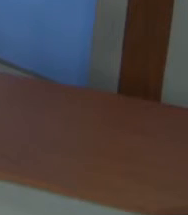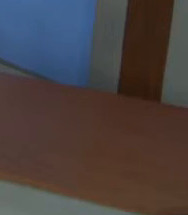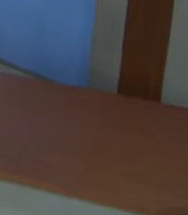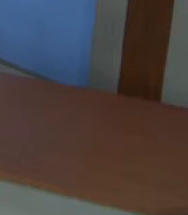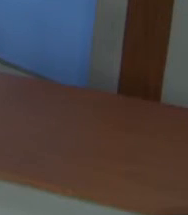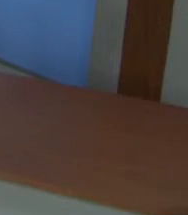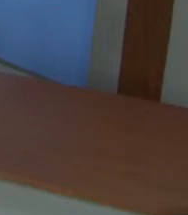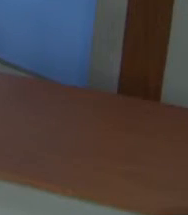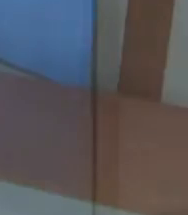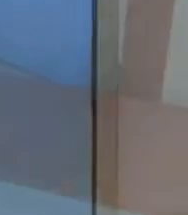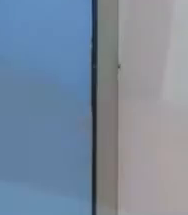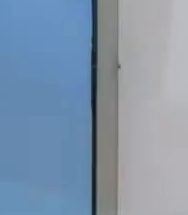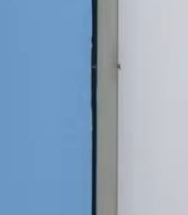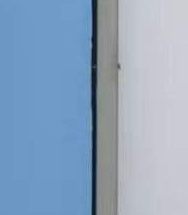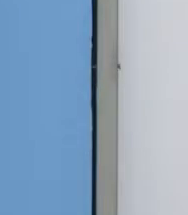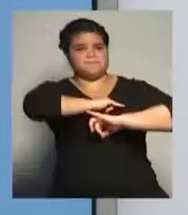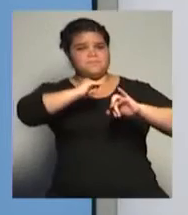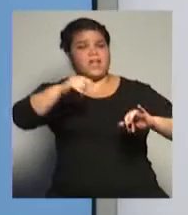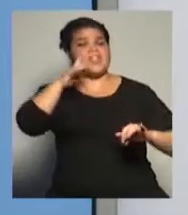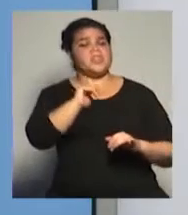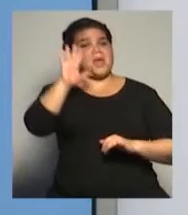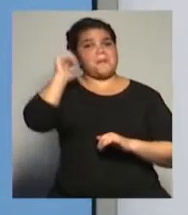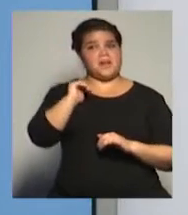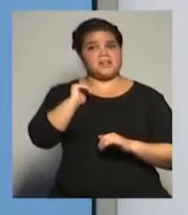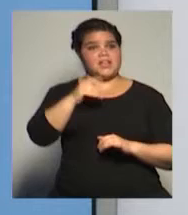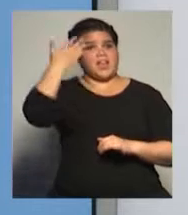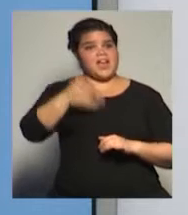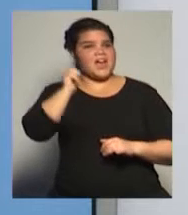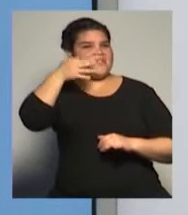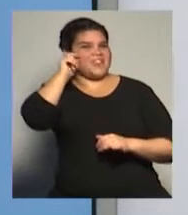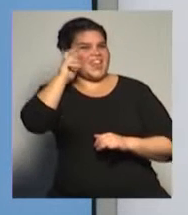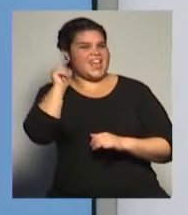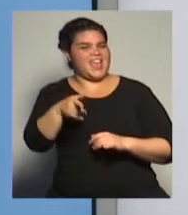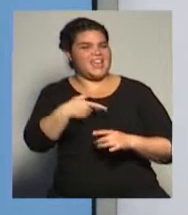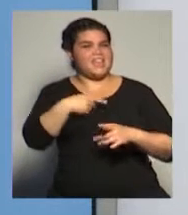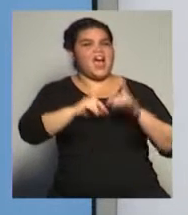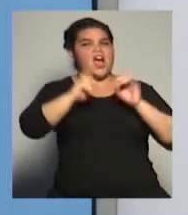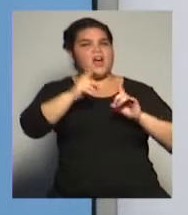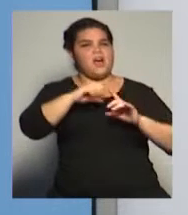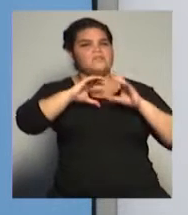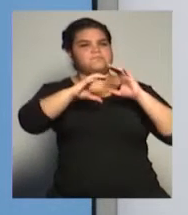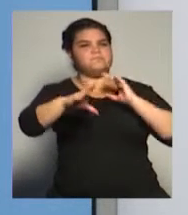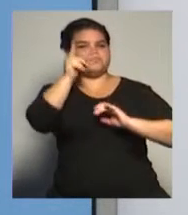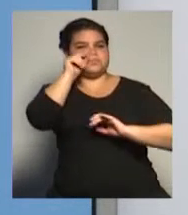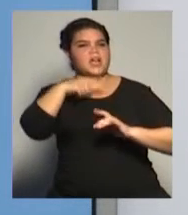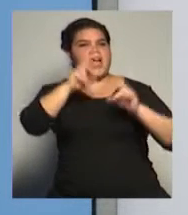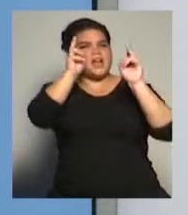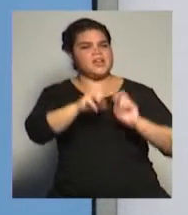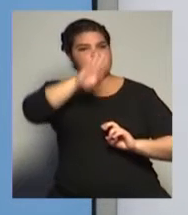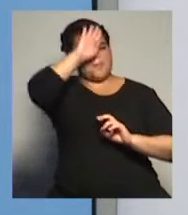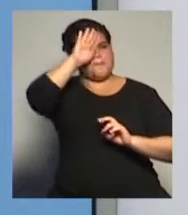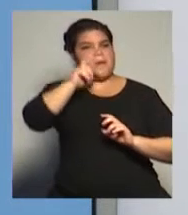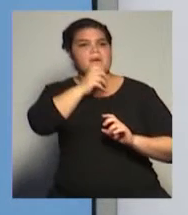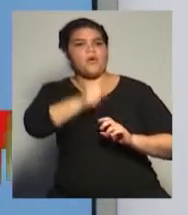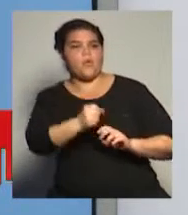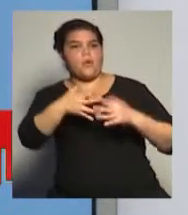Continuamos en Panorama U Edición Central. El martes, cuando estuvo aquí Gabriela Sony, especialista en comunicación política, analizamos lo que fue la visita del Papa a Cuba y